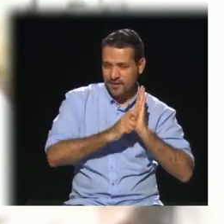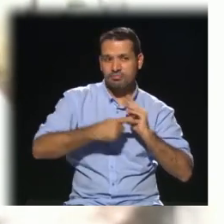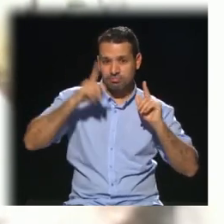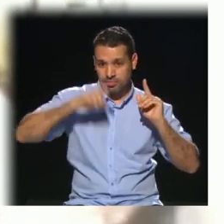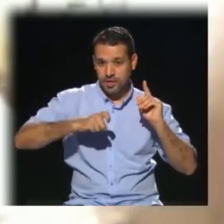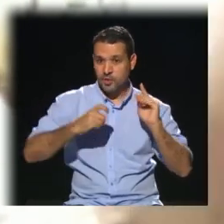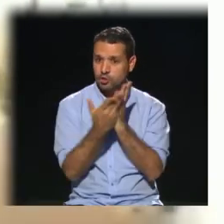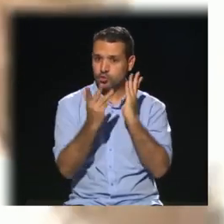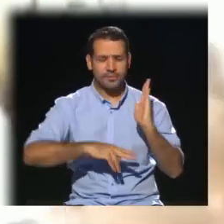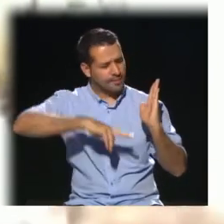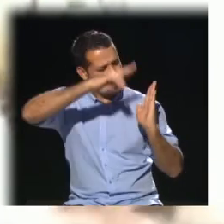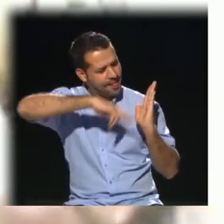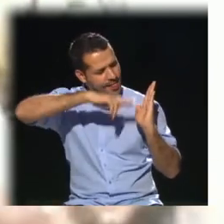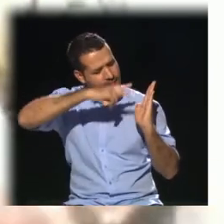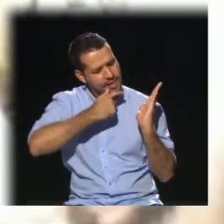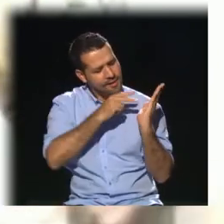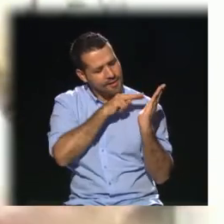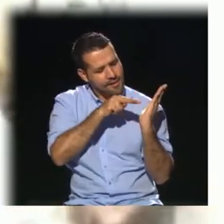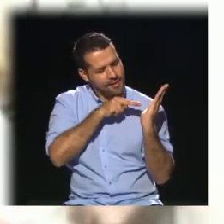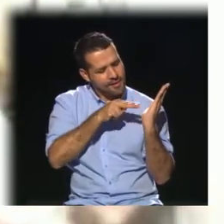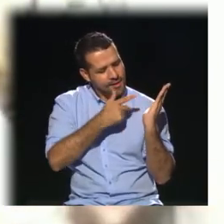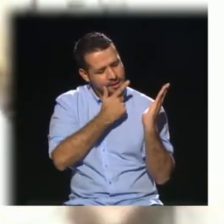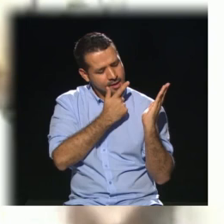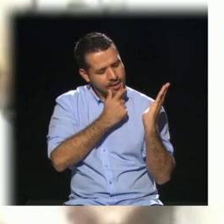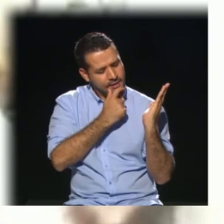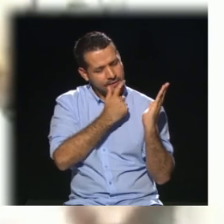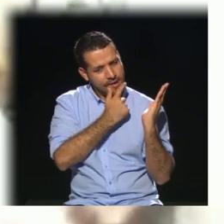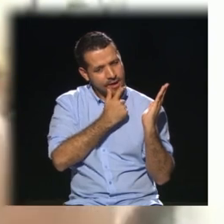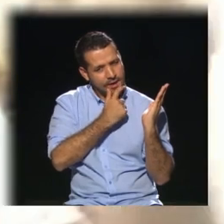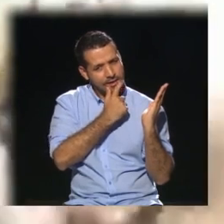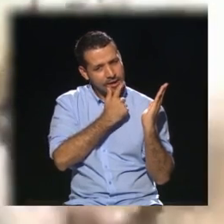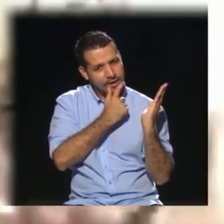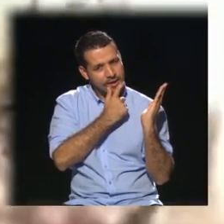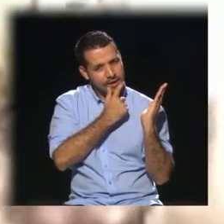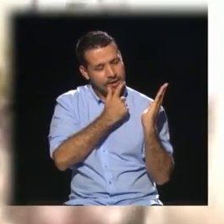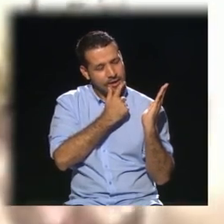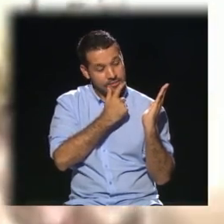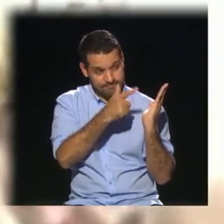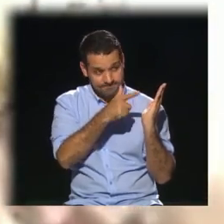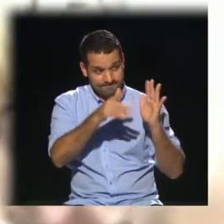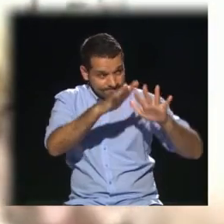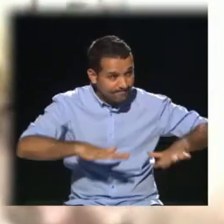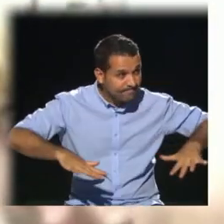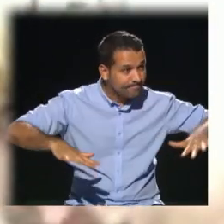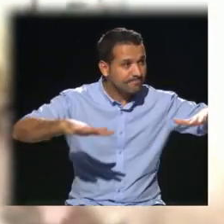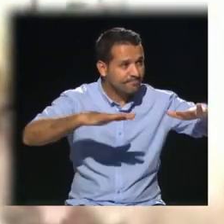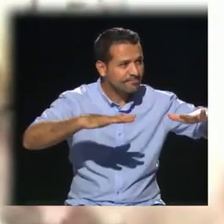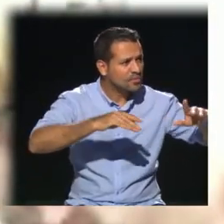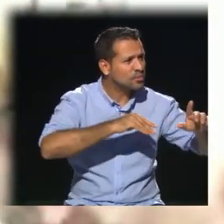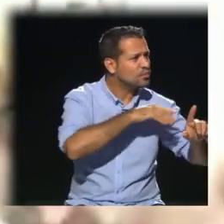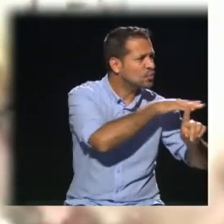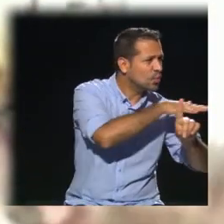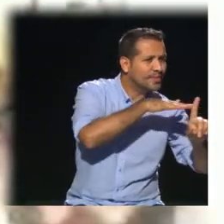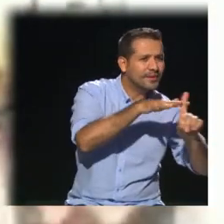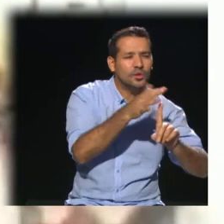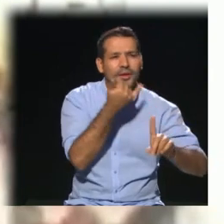ahí todo va muy bien, pero cuando los docentes llevamos a los estudiantes a hacer lectura crítica del contexto, es allí donde la cuestión ya